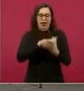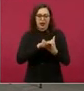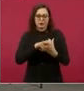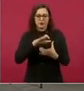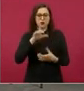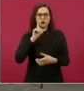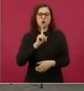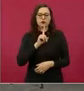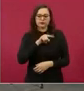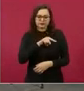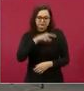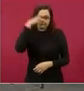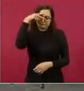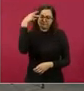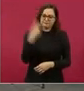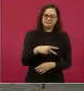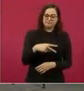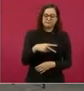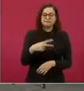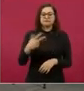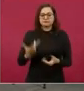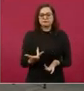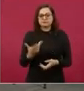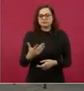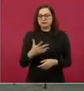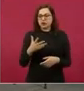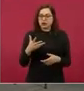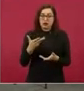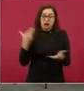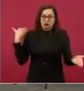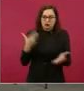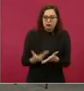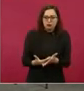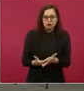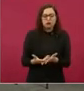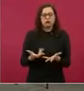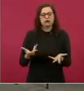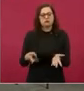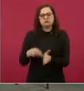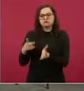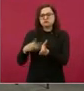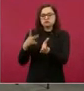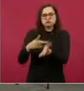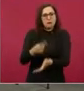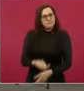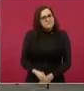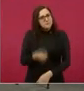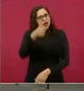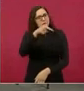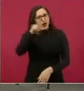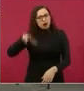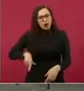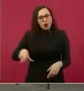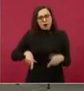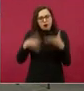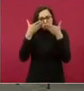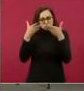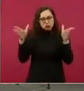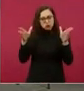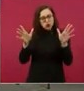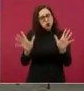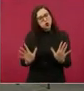está muy bien impresionado sobre la apertura que este gobierno está teniendo